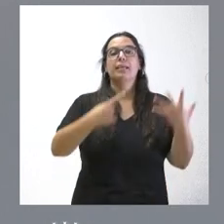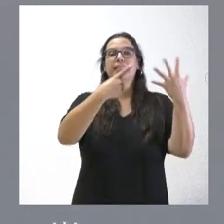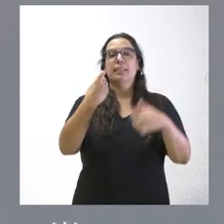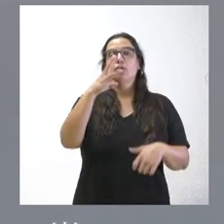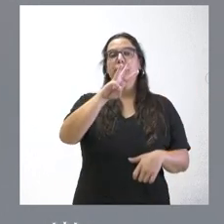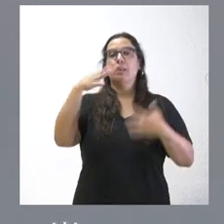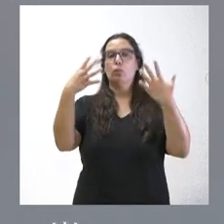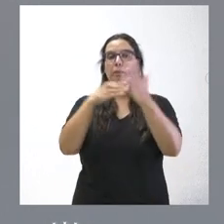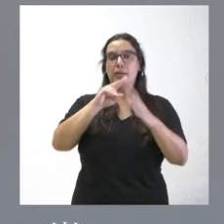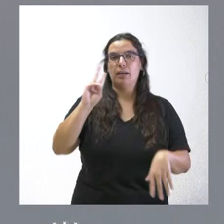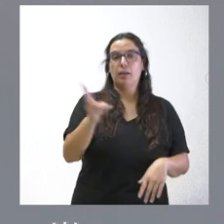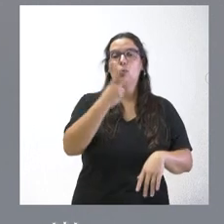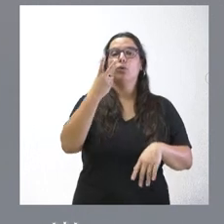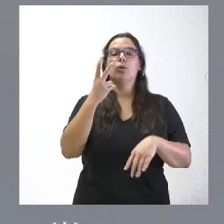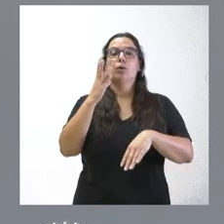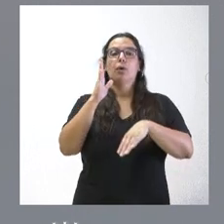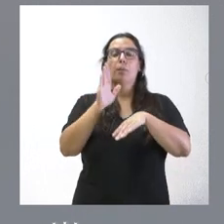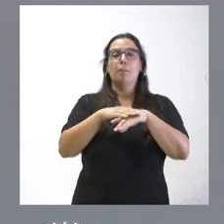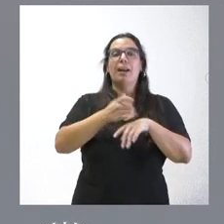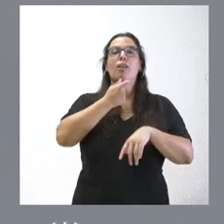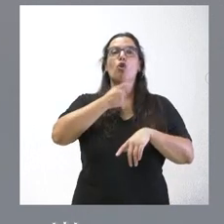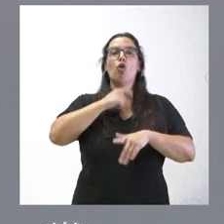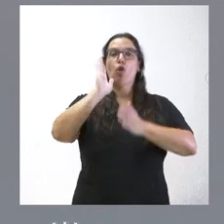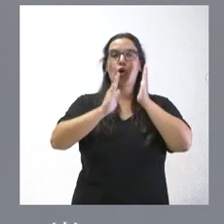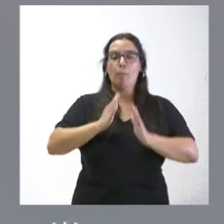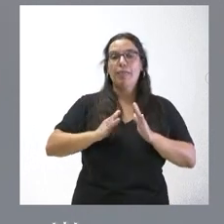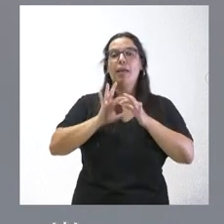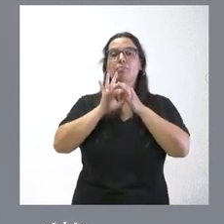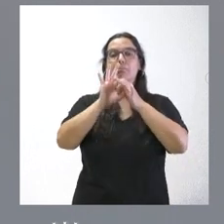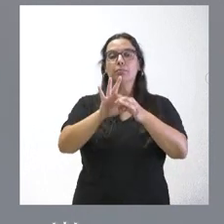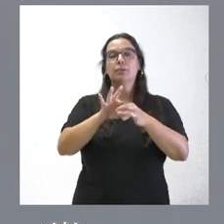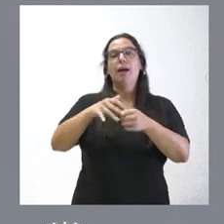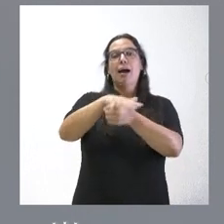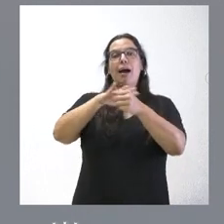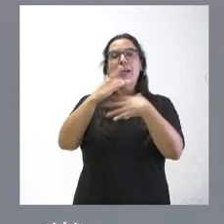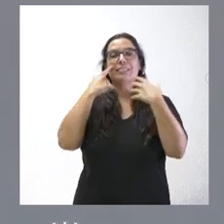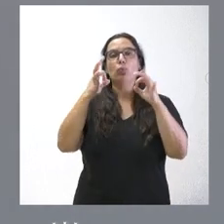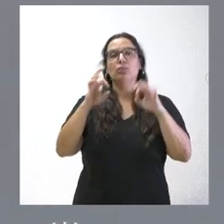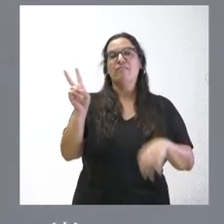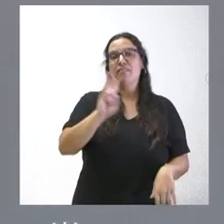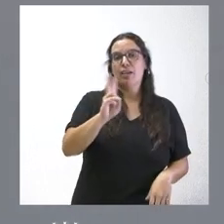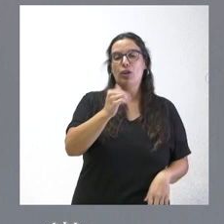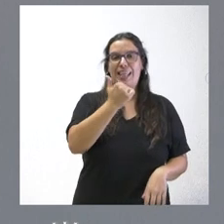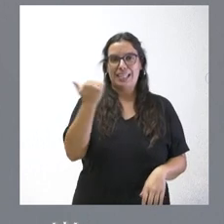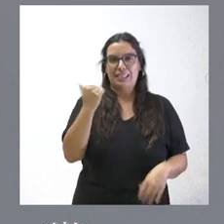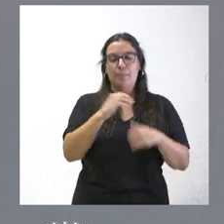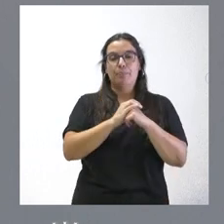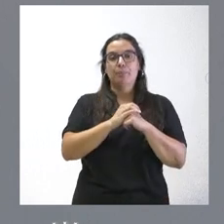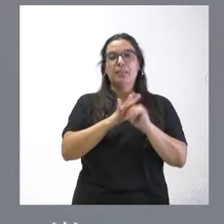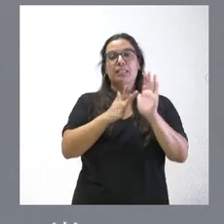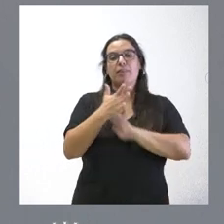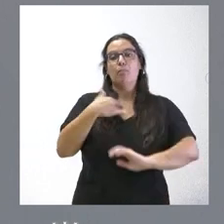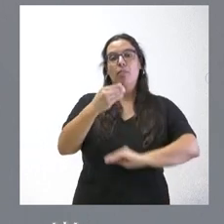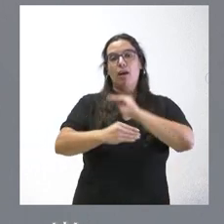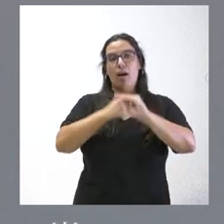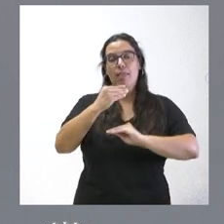639.000 euros para el tratamiento de logopedia dirigidos a pacientes del área de salud de Valladolid este se van a permitir realizar